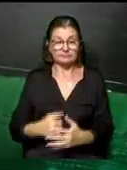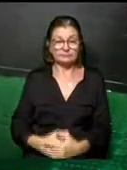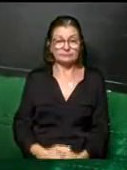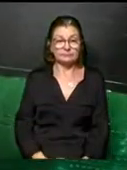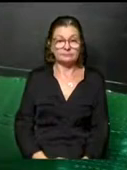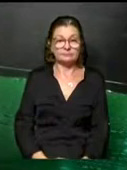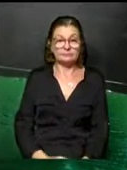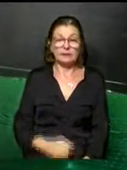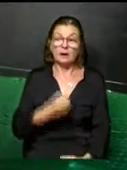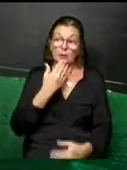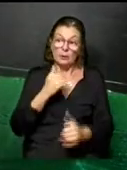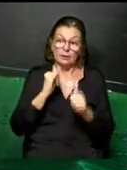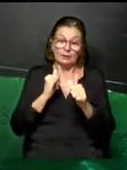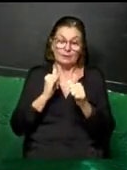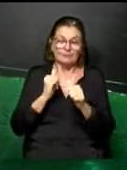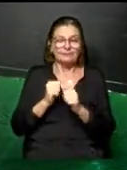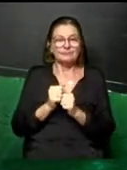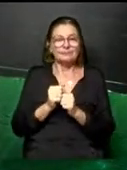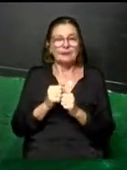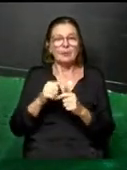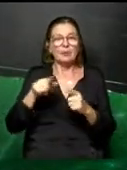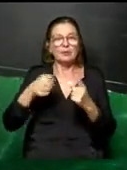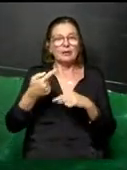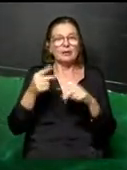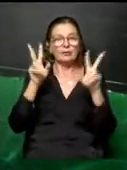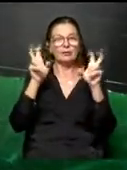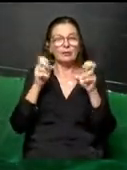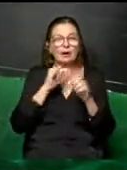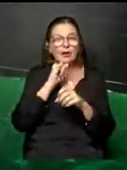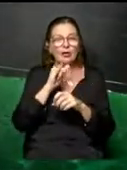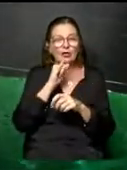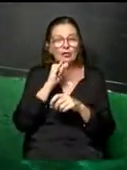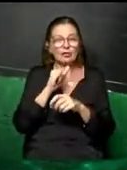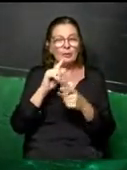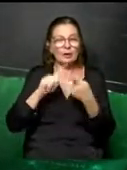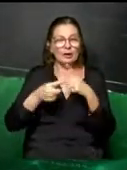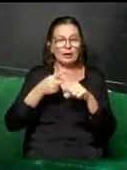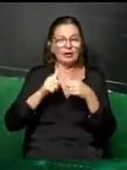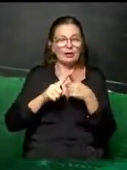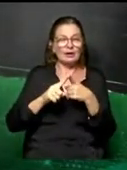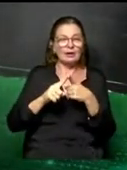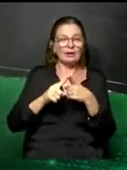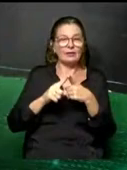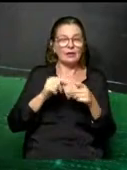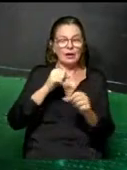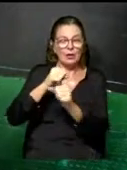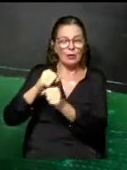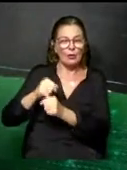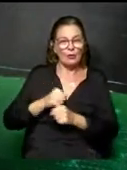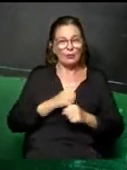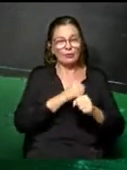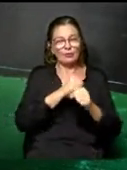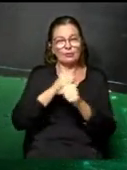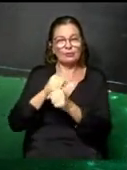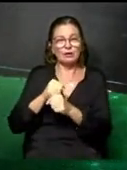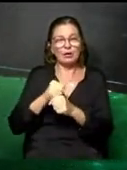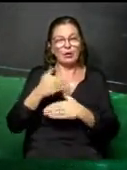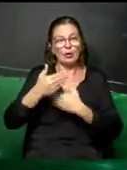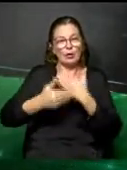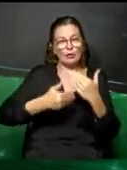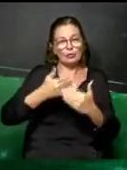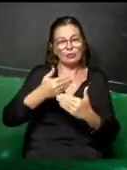Qué maravilla, ¿eh? Bueno, muy bien, vamos a seguir con otros asuntos ahora. Les contamos que la coordinadora de Ollas Popular y Solidaria continúa recibiendo